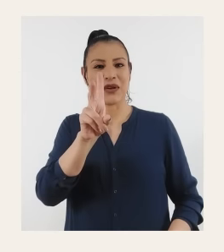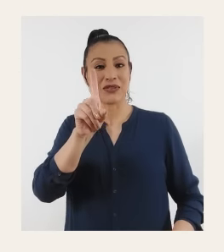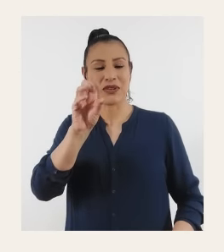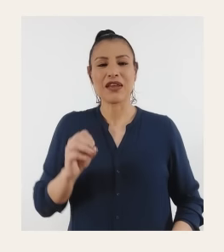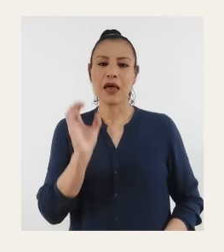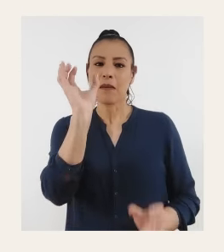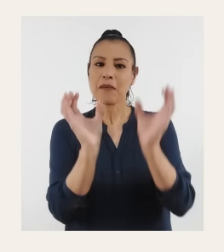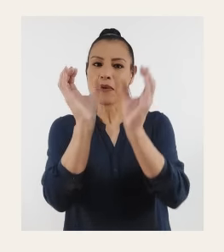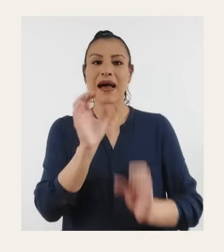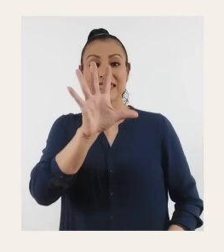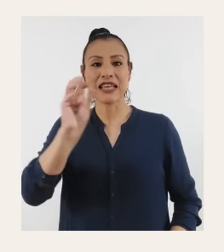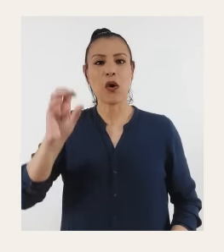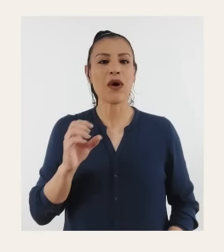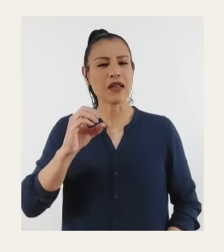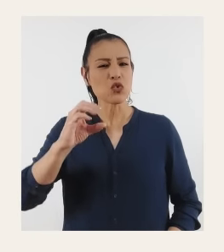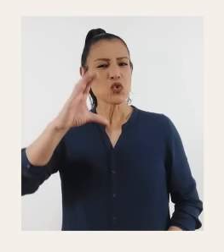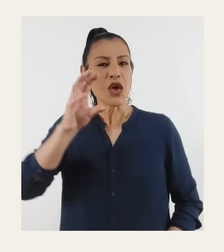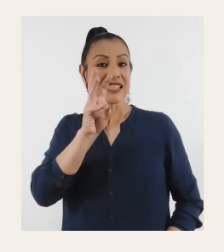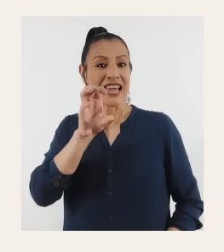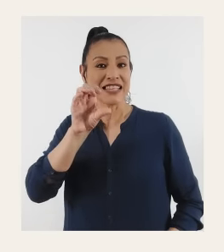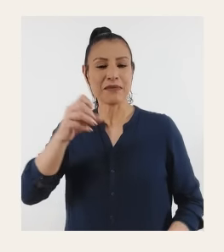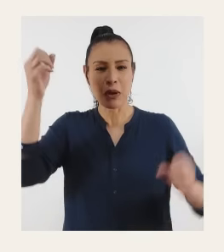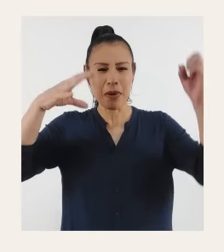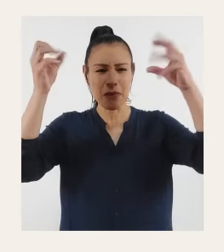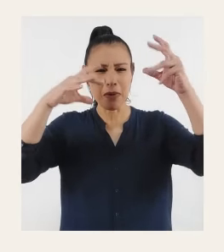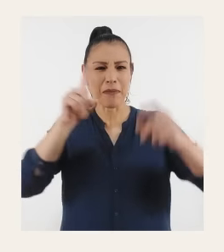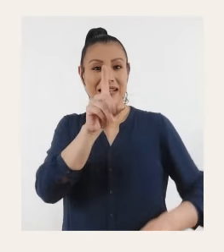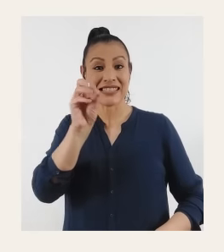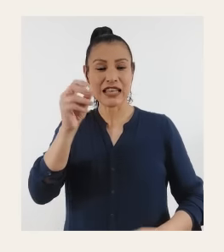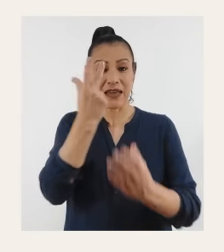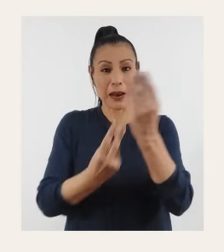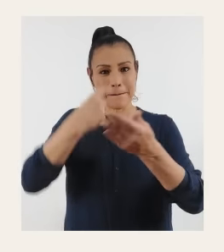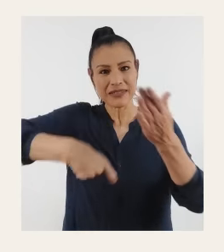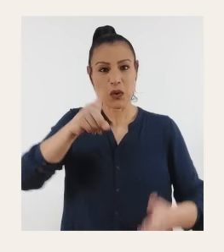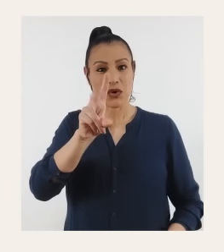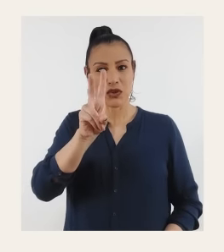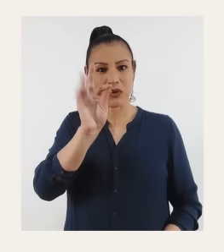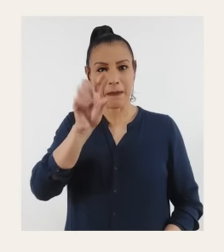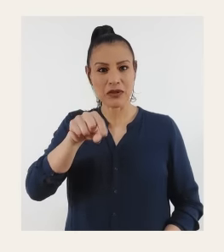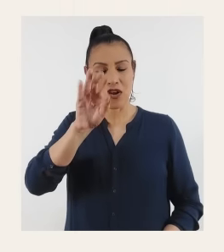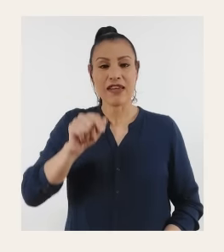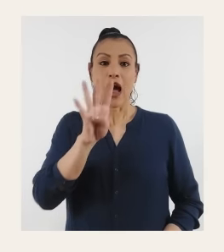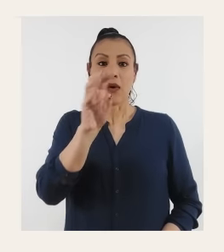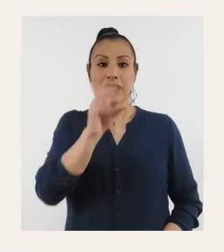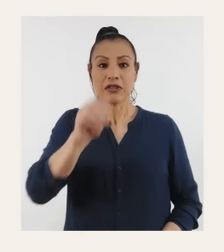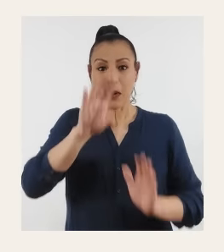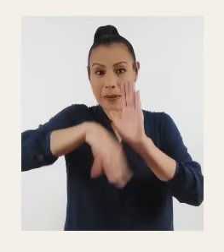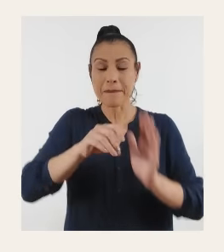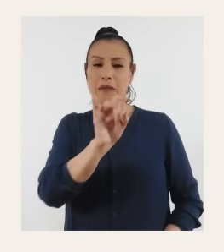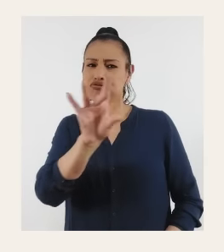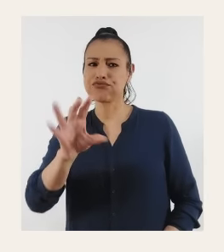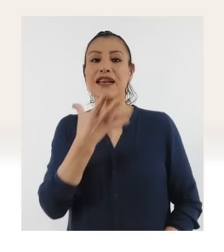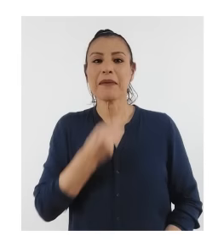árbol canadiense 210 centímetros más set de 50 esferas 6 centímetros más juego de 100 luces a solo $129.90.